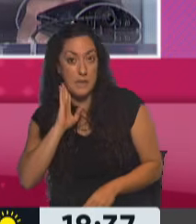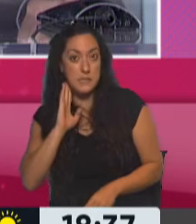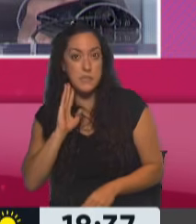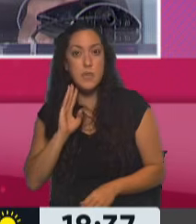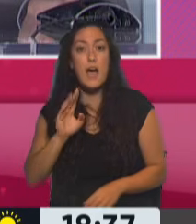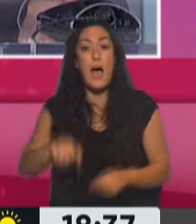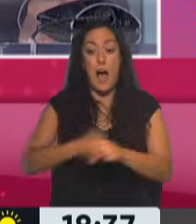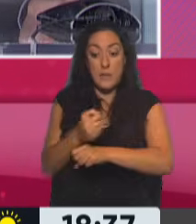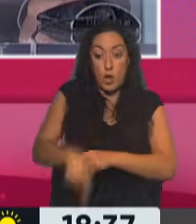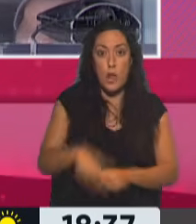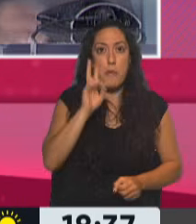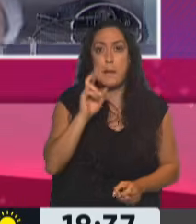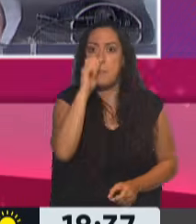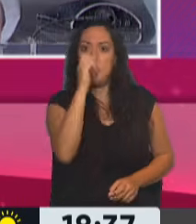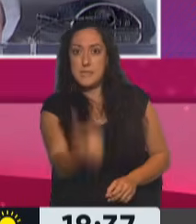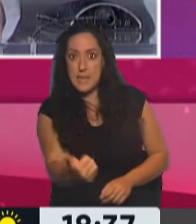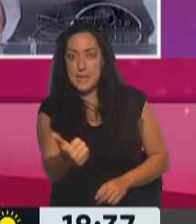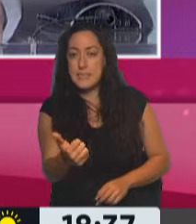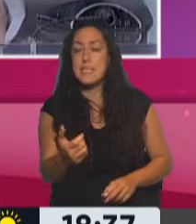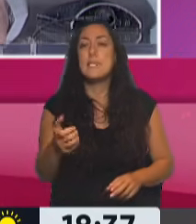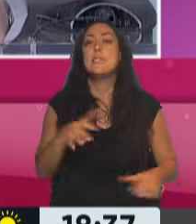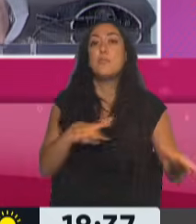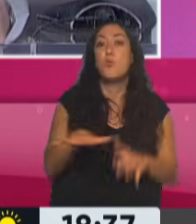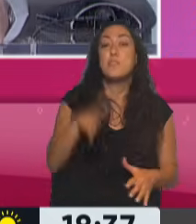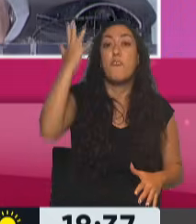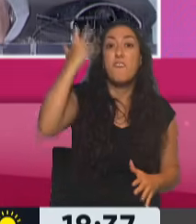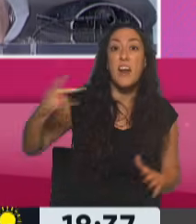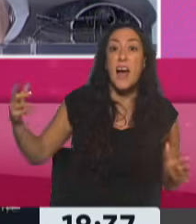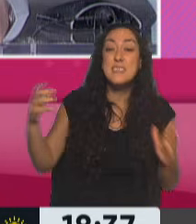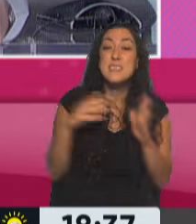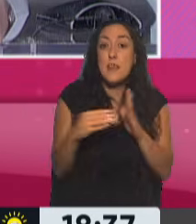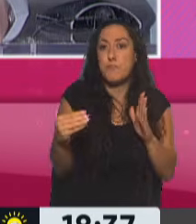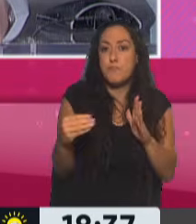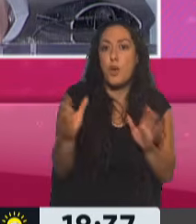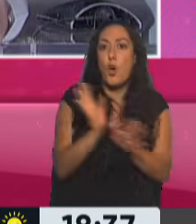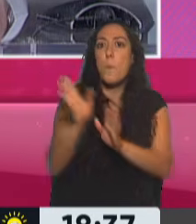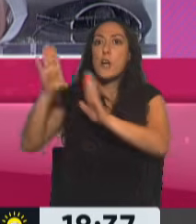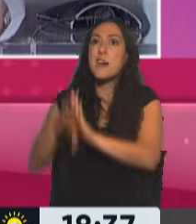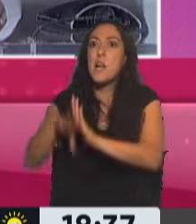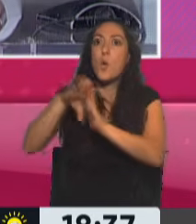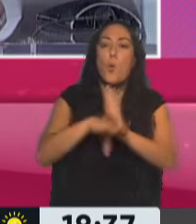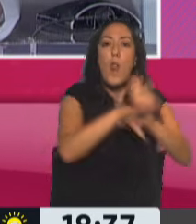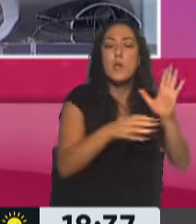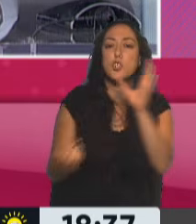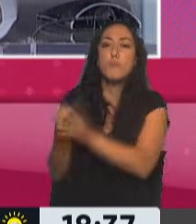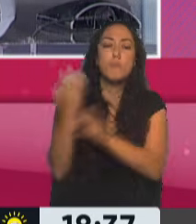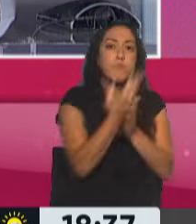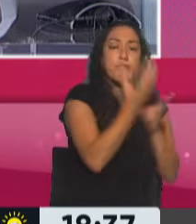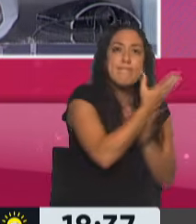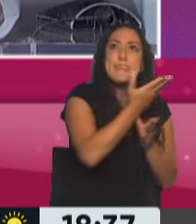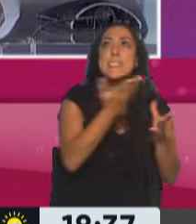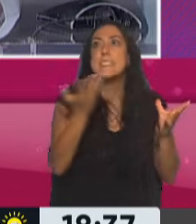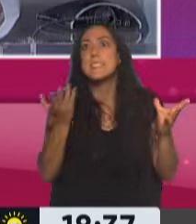estamos en el año 2026, si el caso francés puede marcar una oleada de regulaciones en el sistema internacional. A ver, yo creo